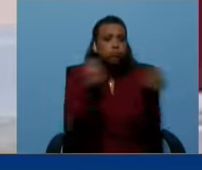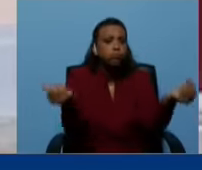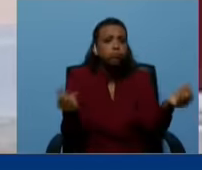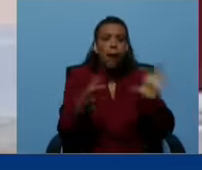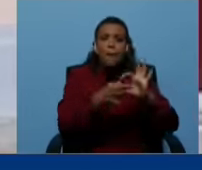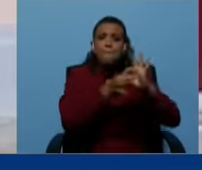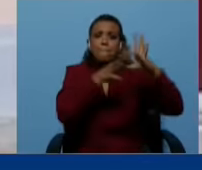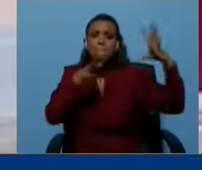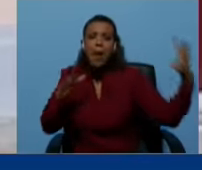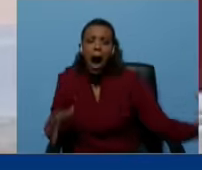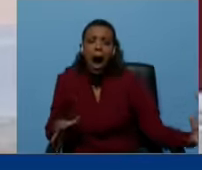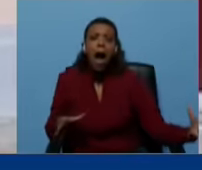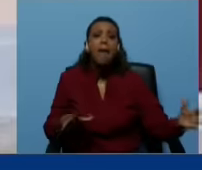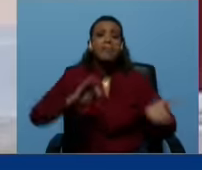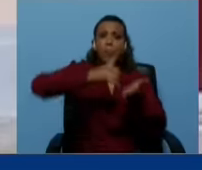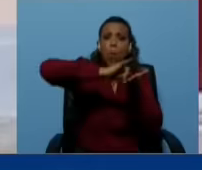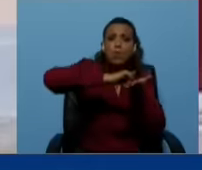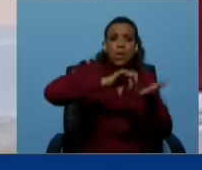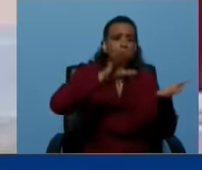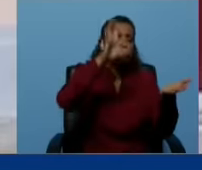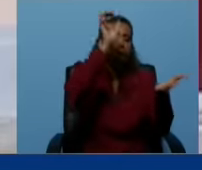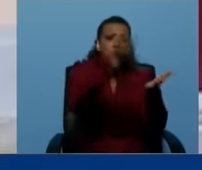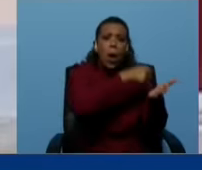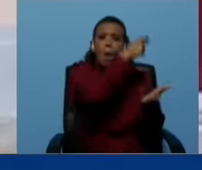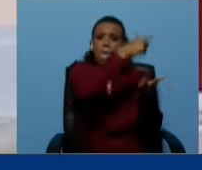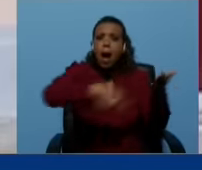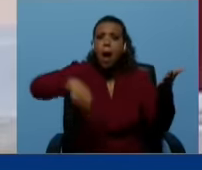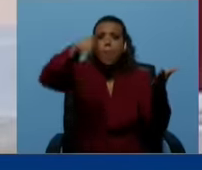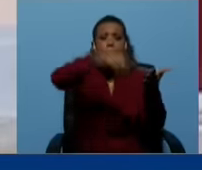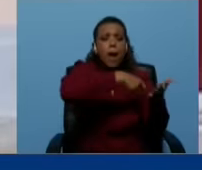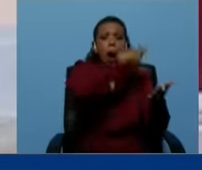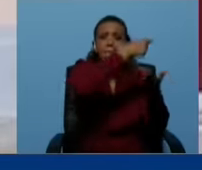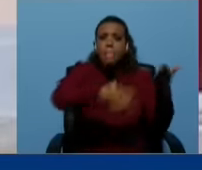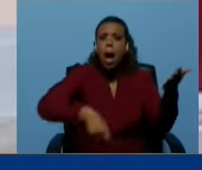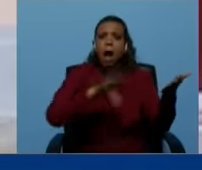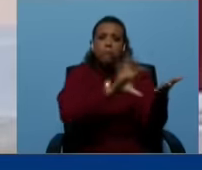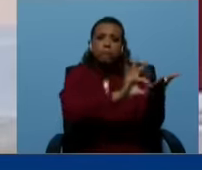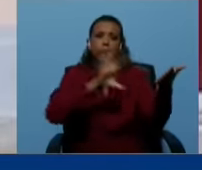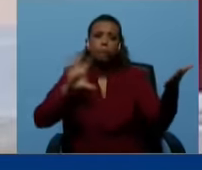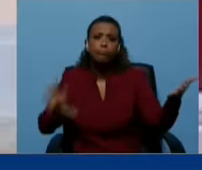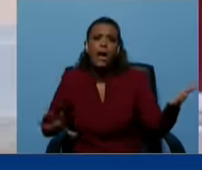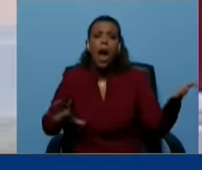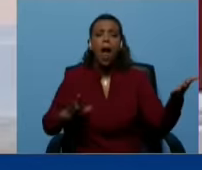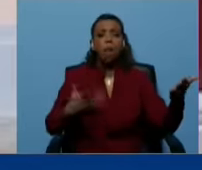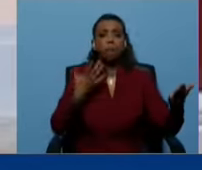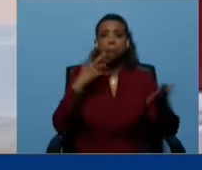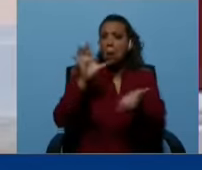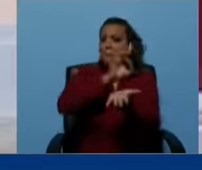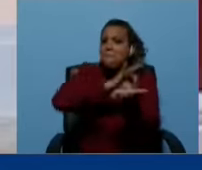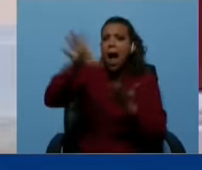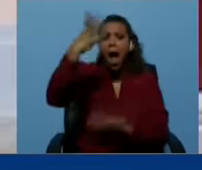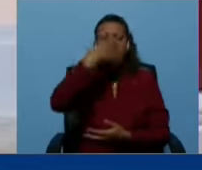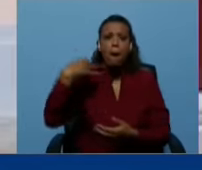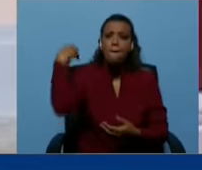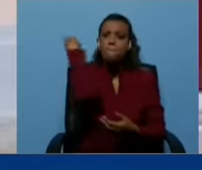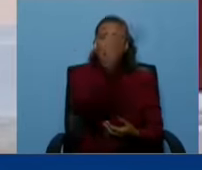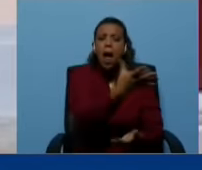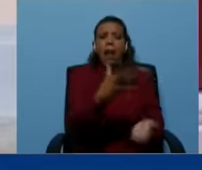Desafiliarse de WhatsApp. Y decirle a WhatsApp, WhatsApp, te vas para el carajo de Venezuela.